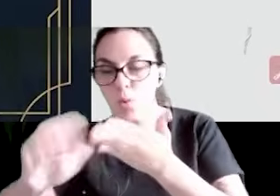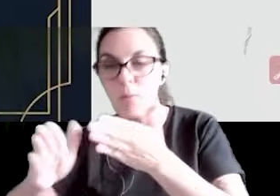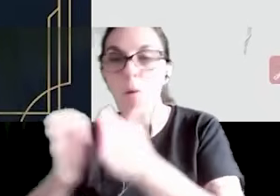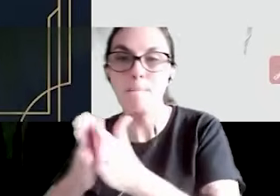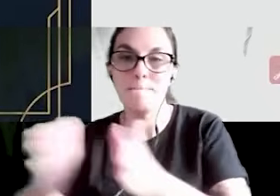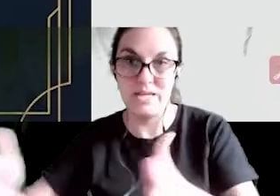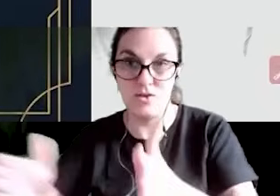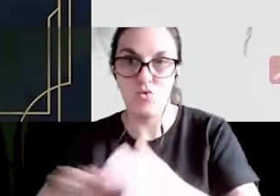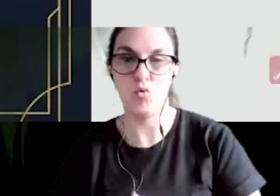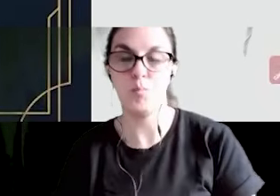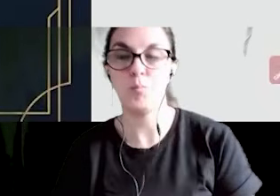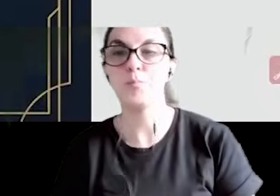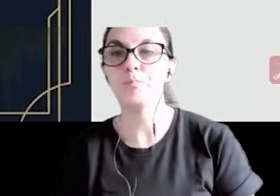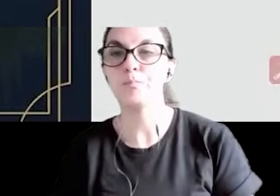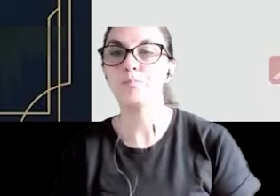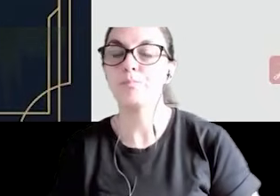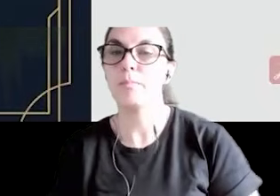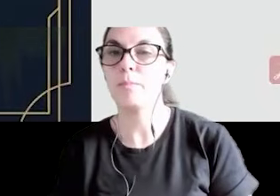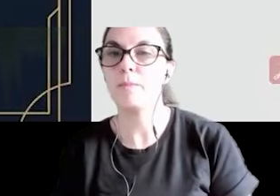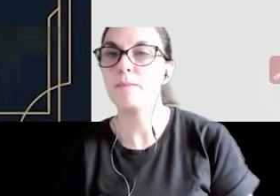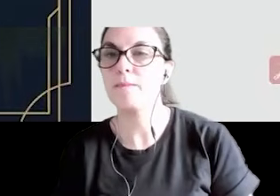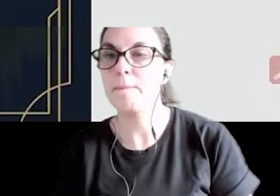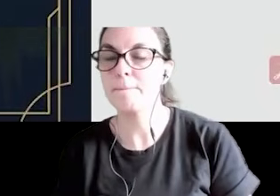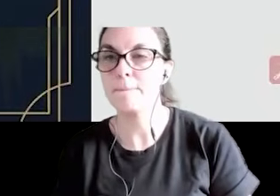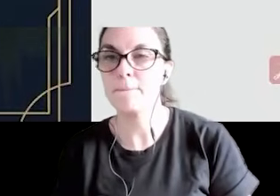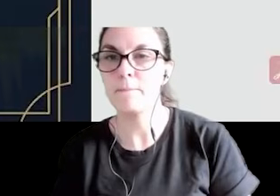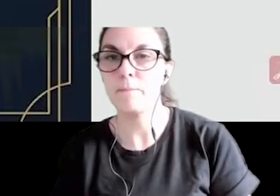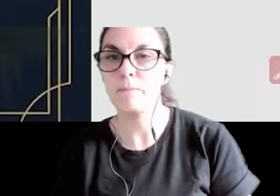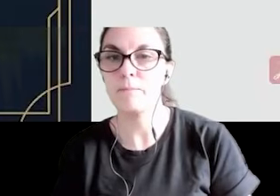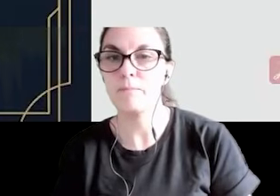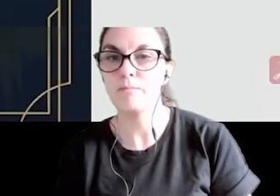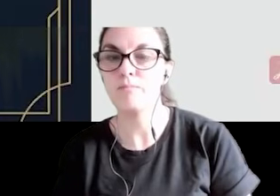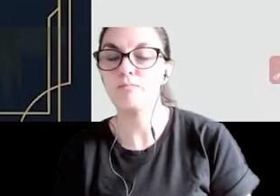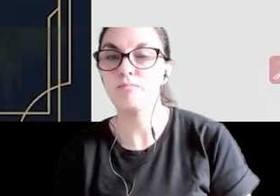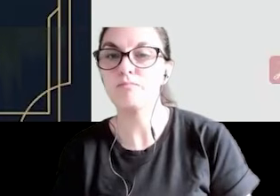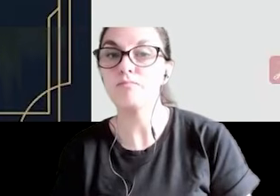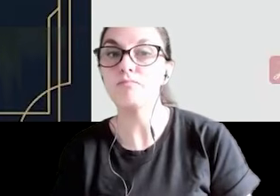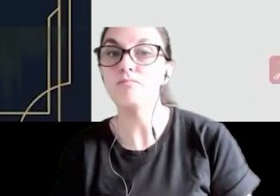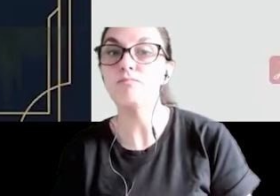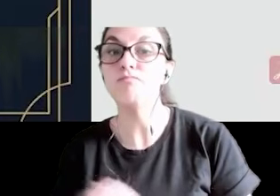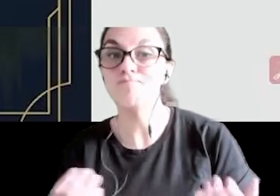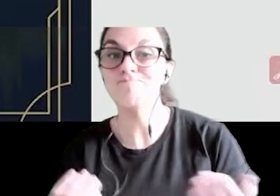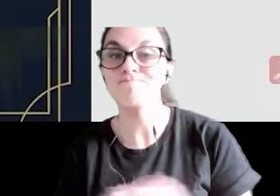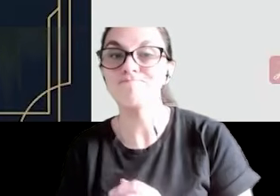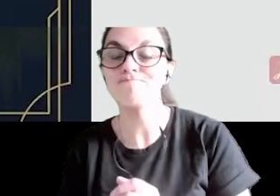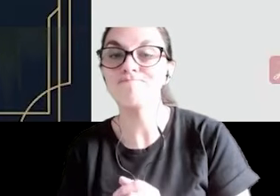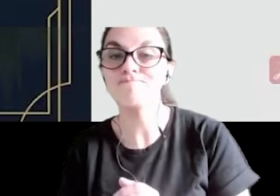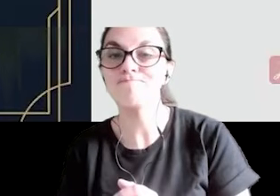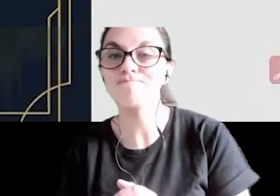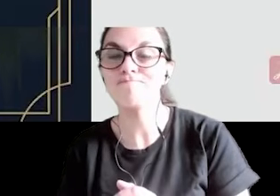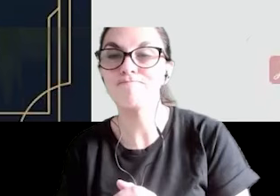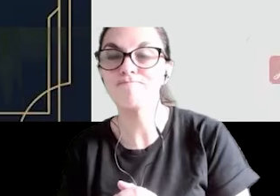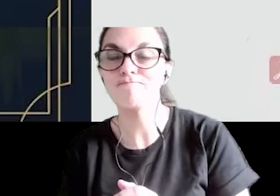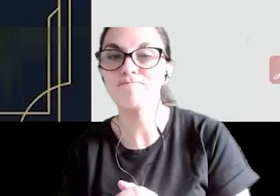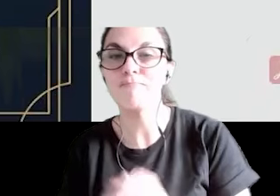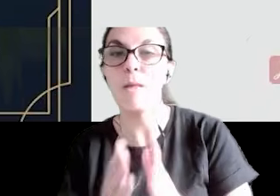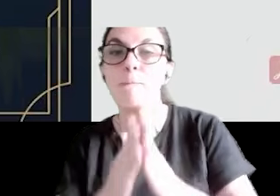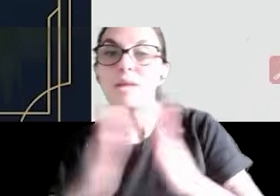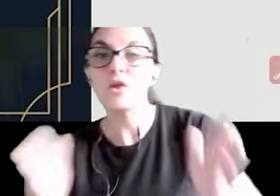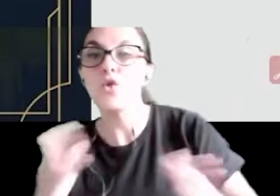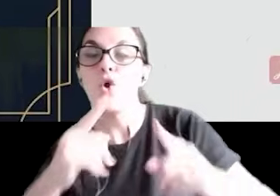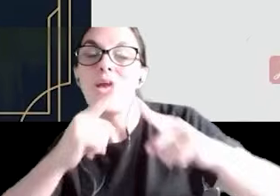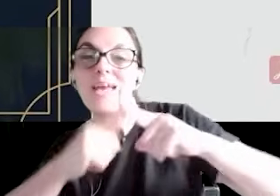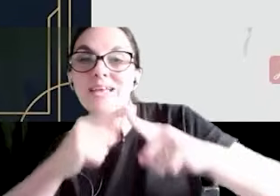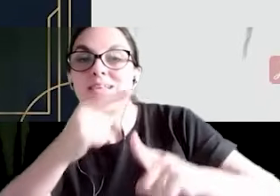año en curso o del X+1 del periodo en donde nos situemos, y el periodo X-1 pasa a